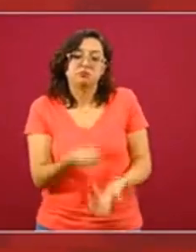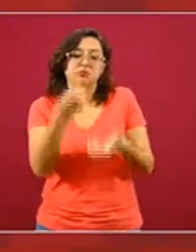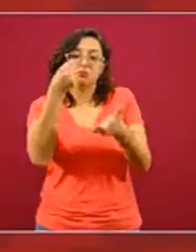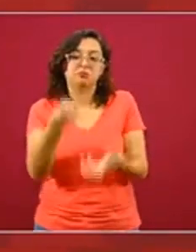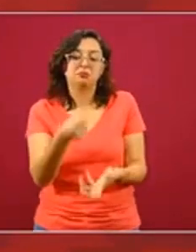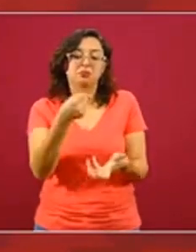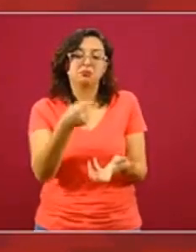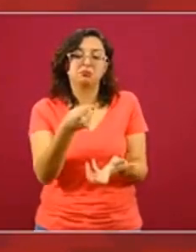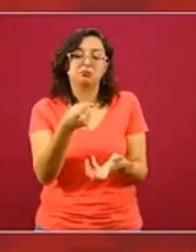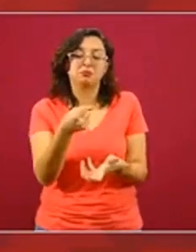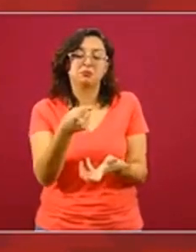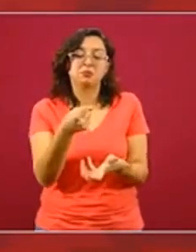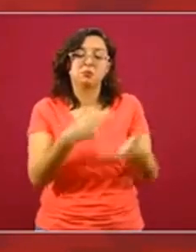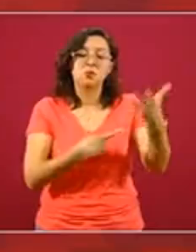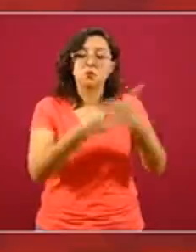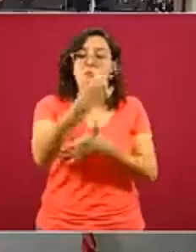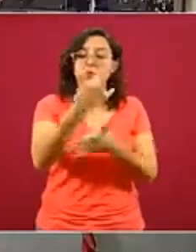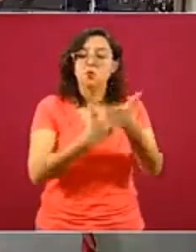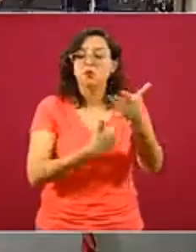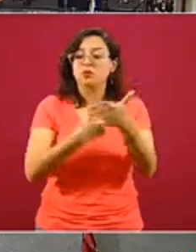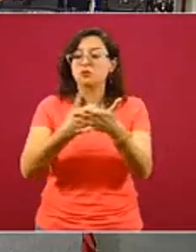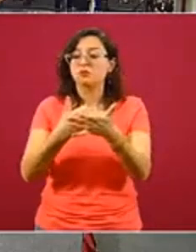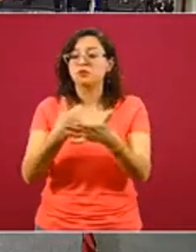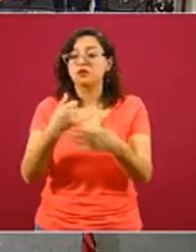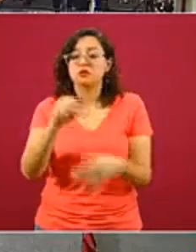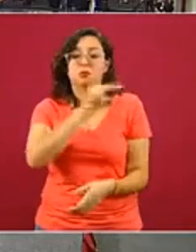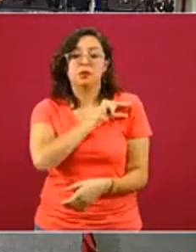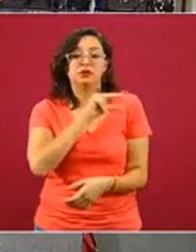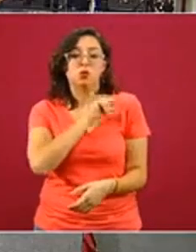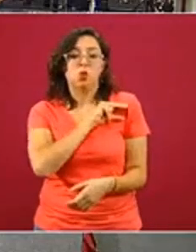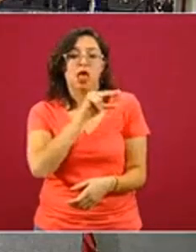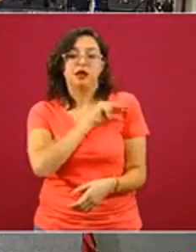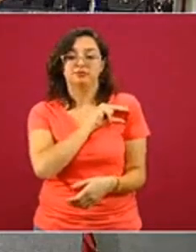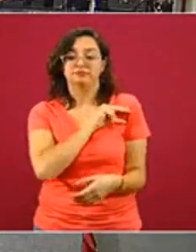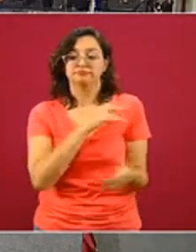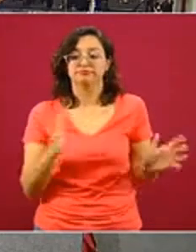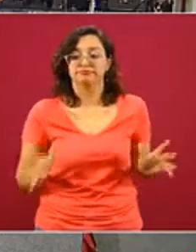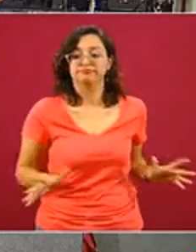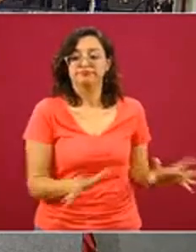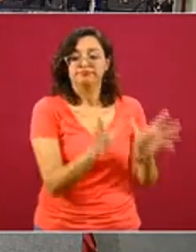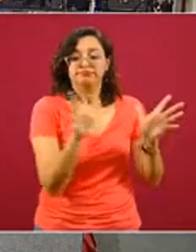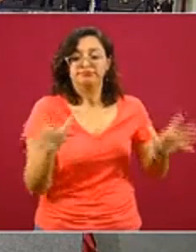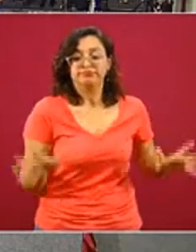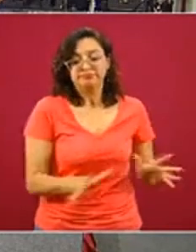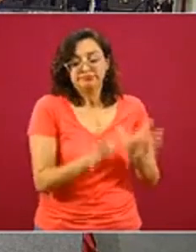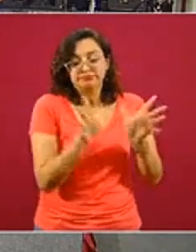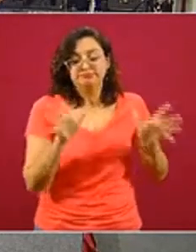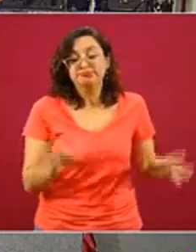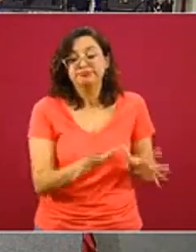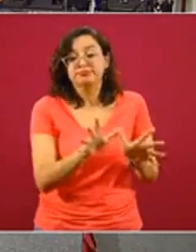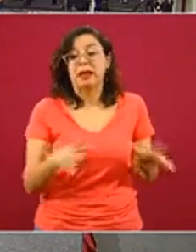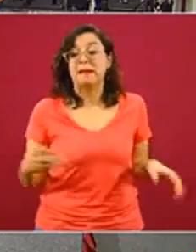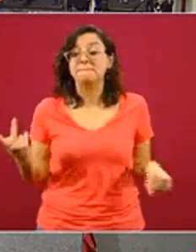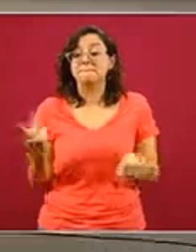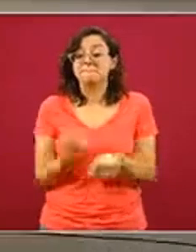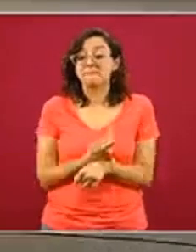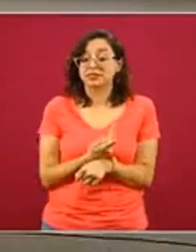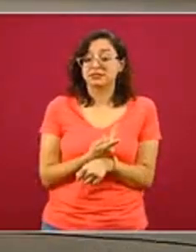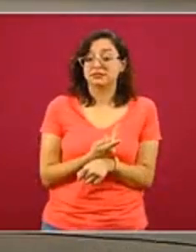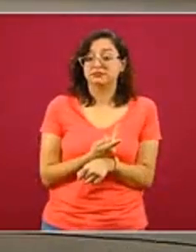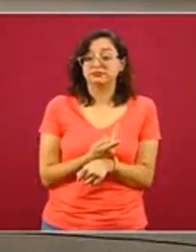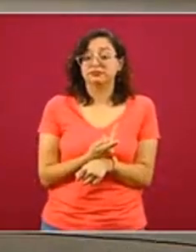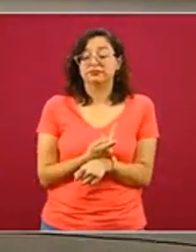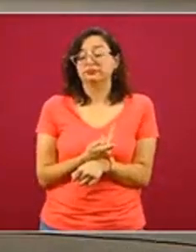distintas planteamientos o proyectos de la iniciativa privada. Y la iniciativa privada es un